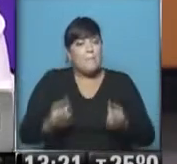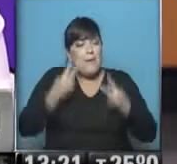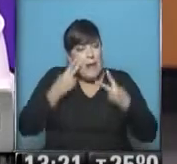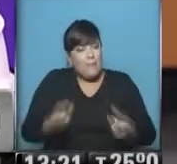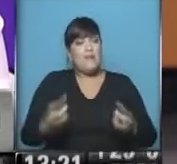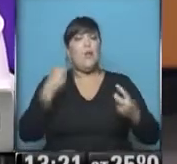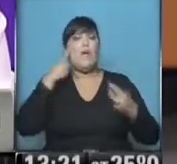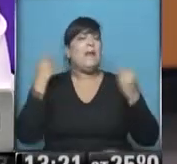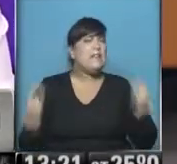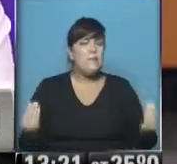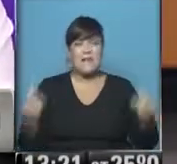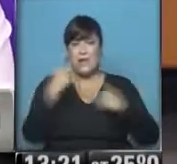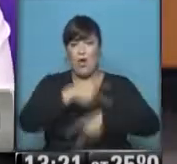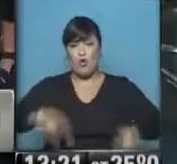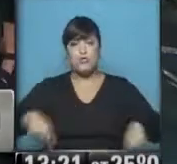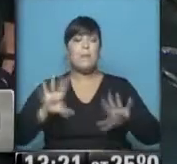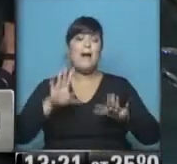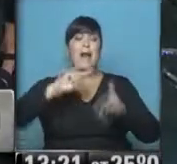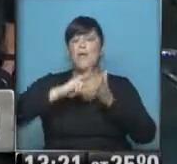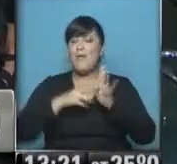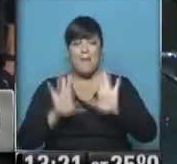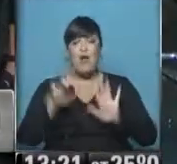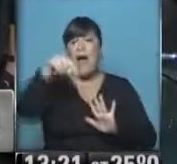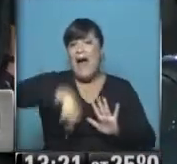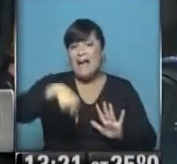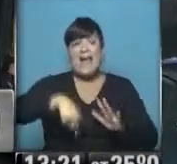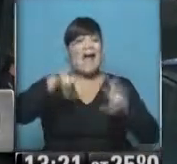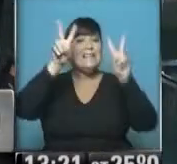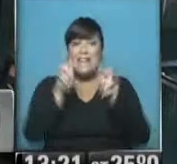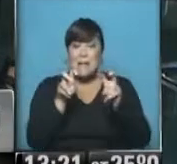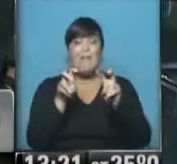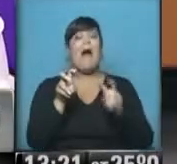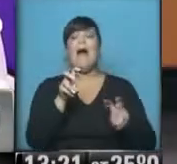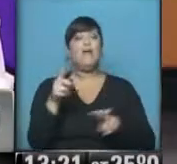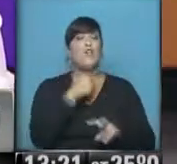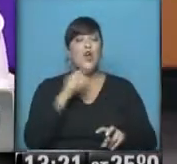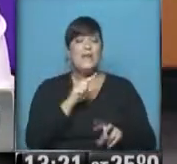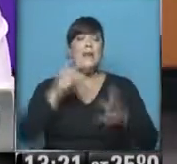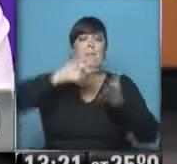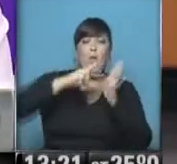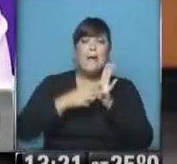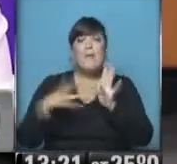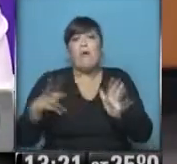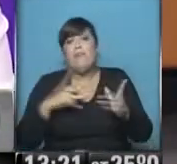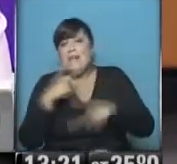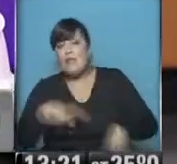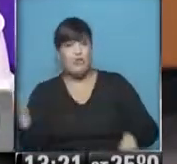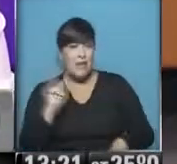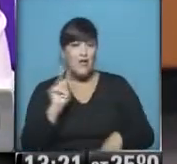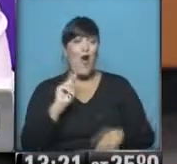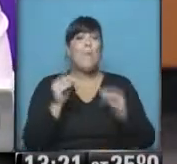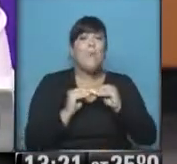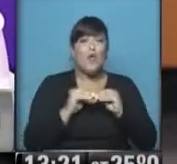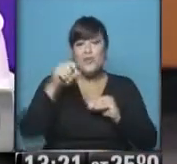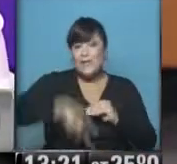qué está pasando con la provisión y evitamos los problemas porque acá Agustina el tema es evitar que falten productos Porque además no hay motivos objetivamente